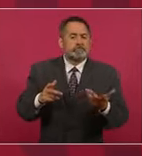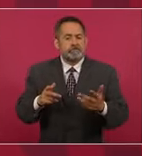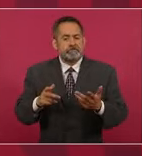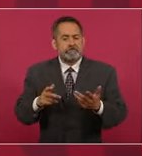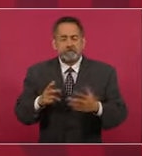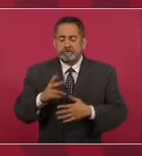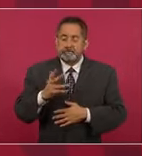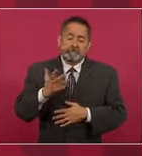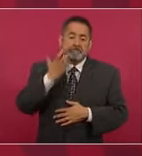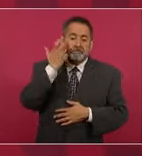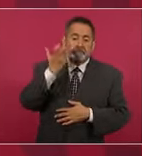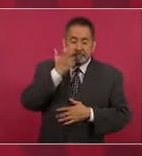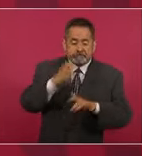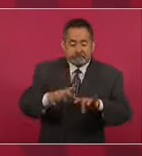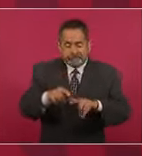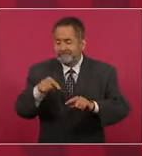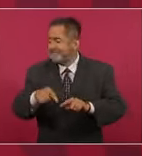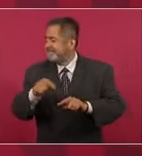como pretexto, que no se